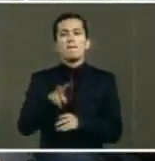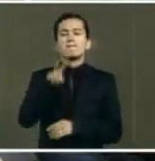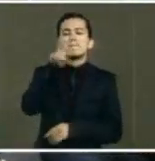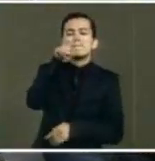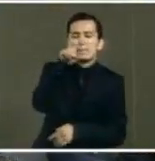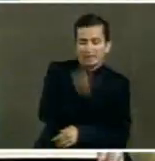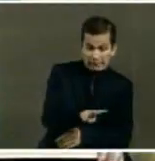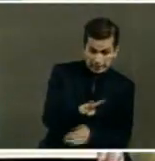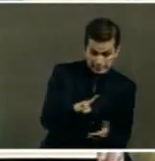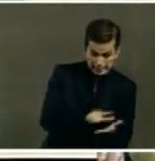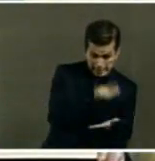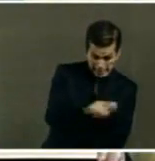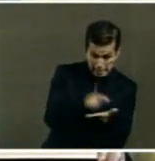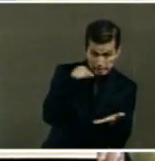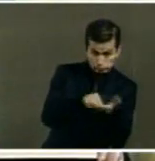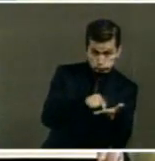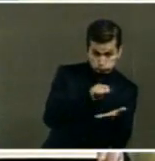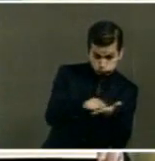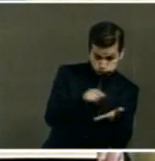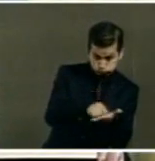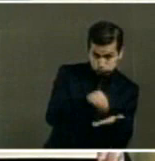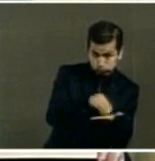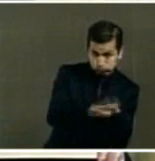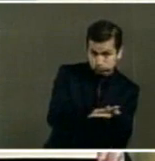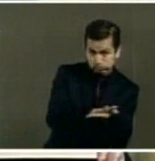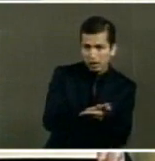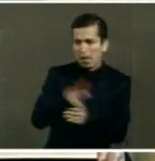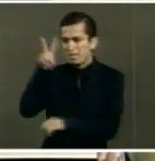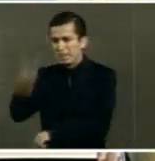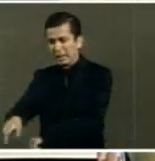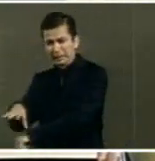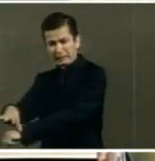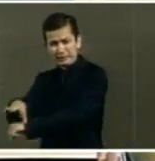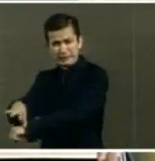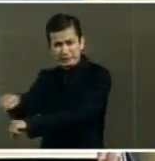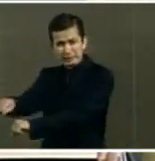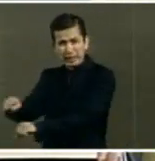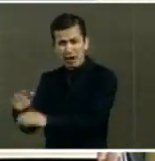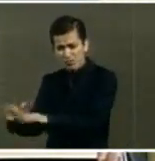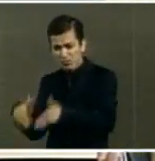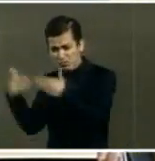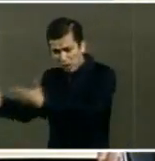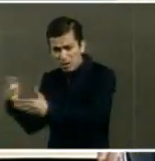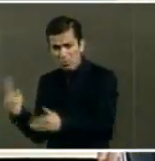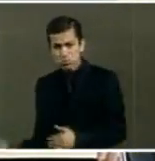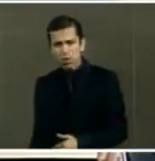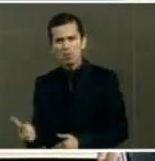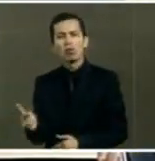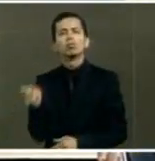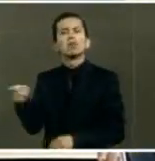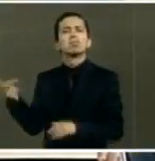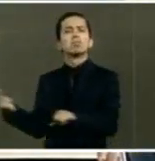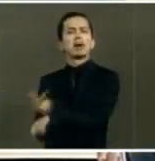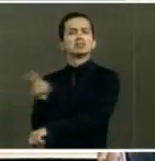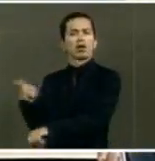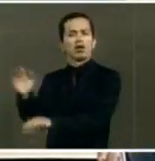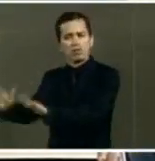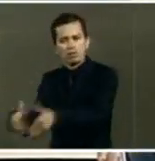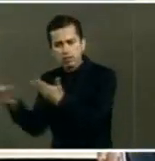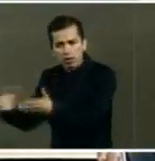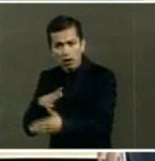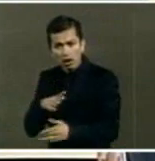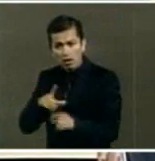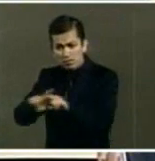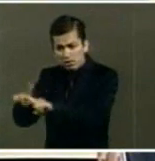legal. Porque la verdad real, la que le duele al pueblo, es que haya delincuentes que terminan en libertad